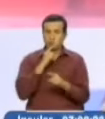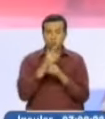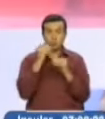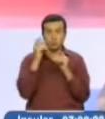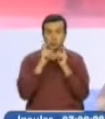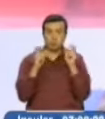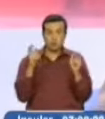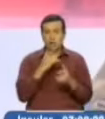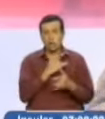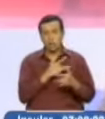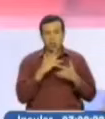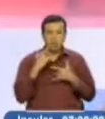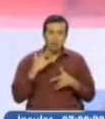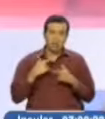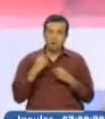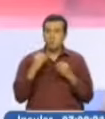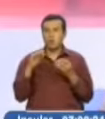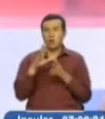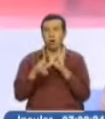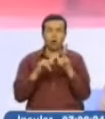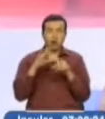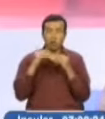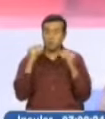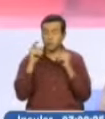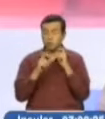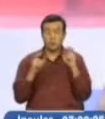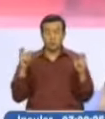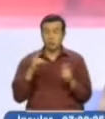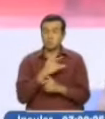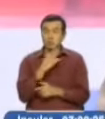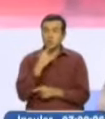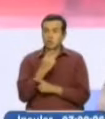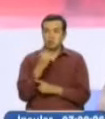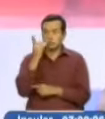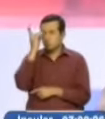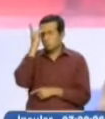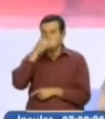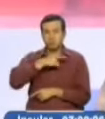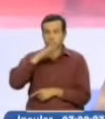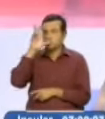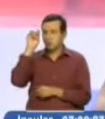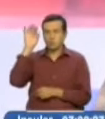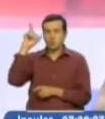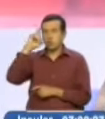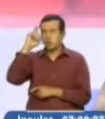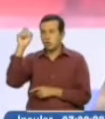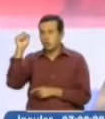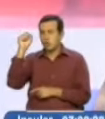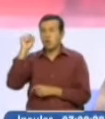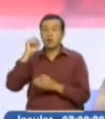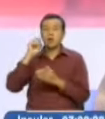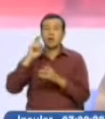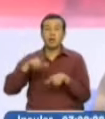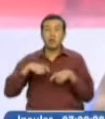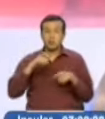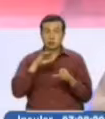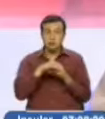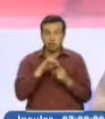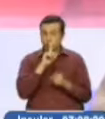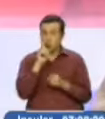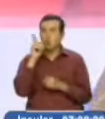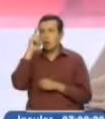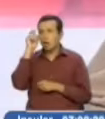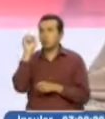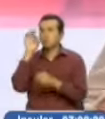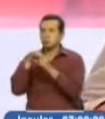gente decepcionada por los escándalos de corrupción y hay mucha gente que sencillamente decidió no votar por Lenín Moreno por los escándalos de corrupción. Y